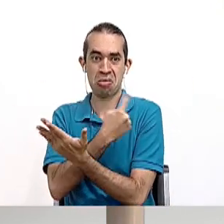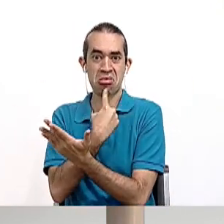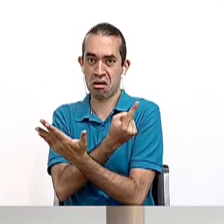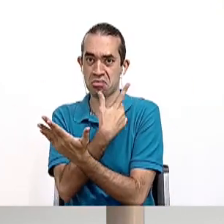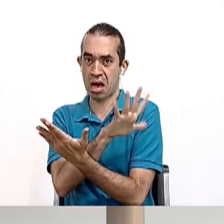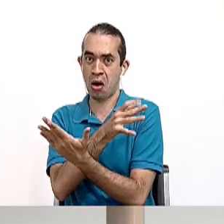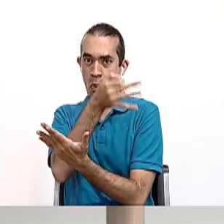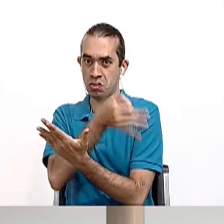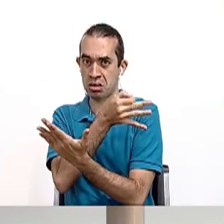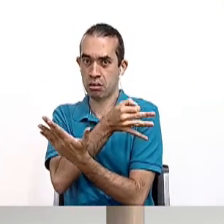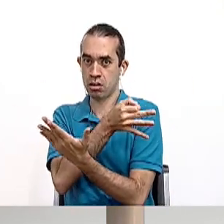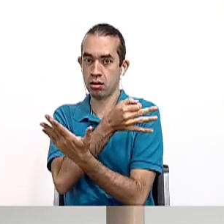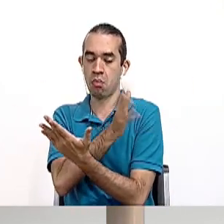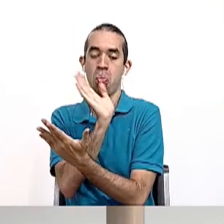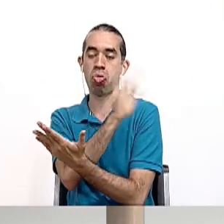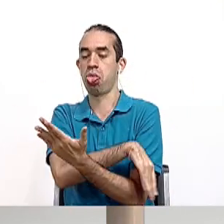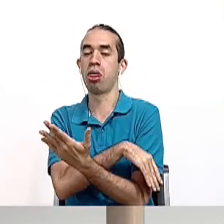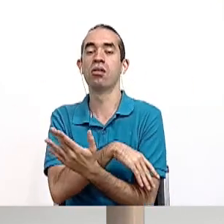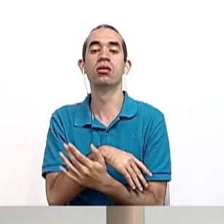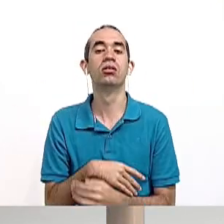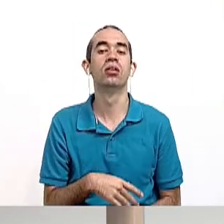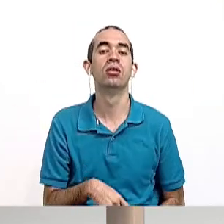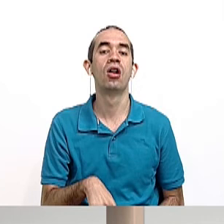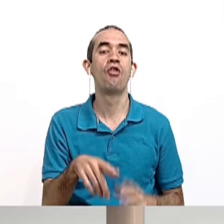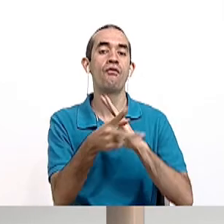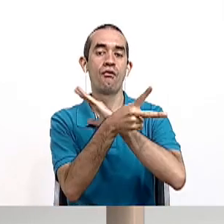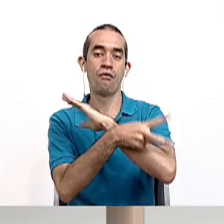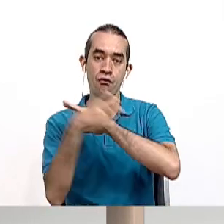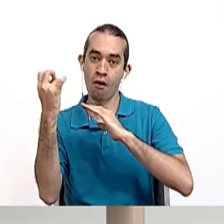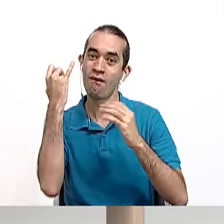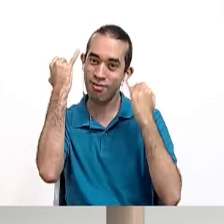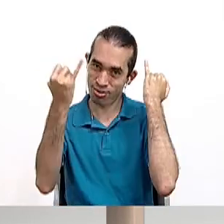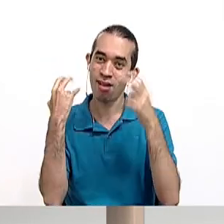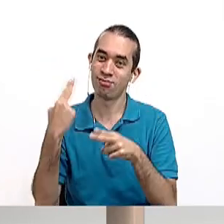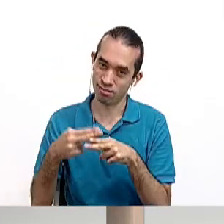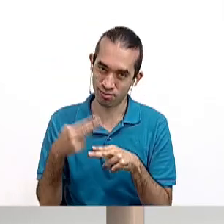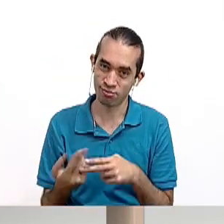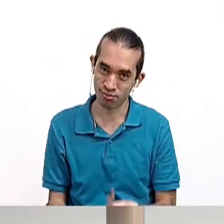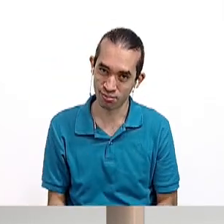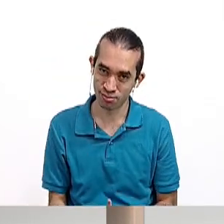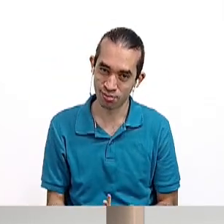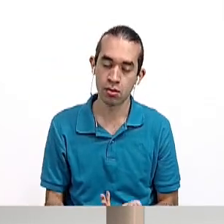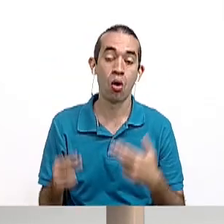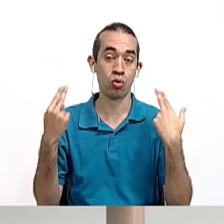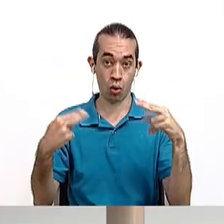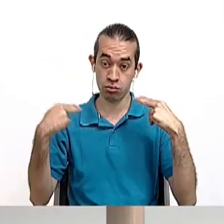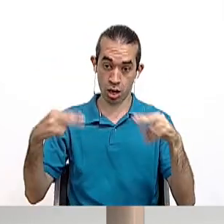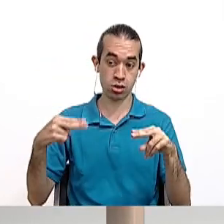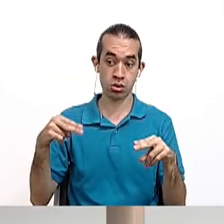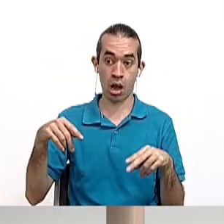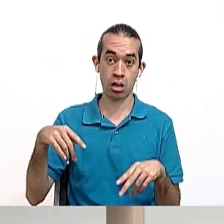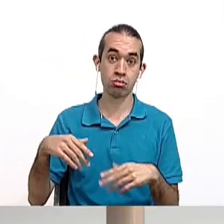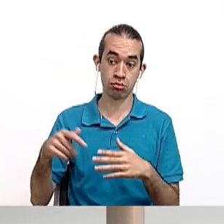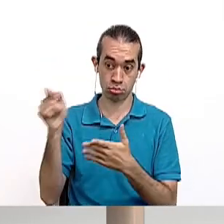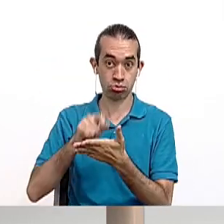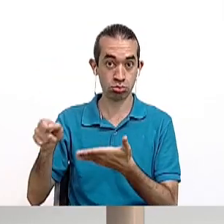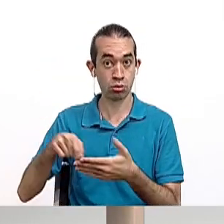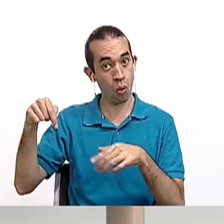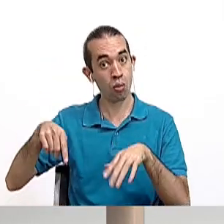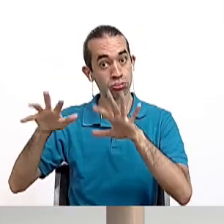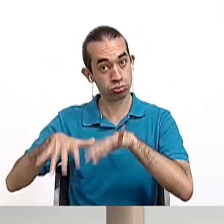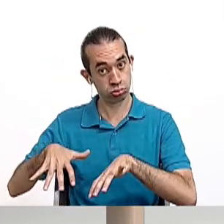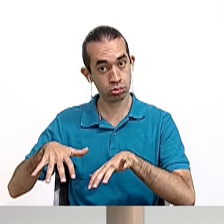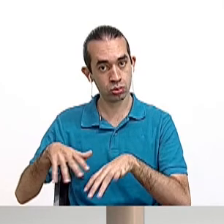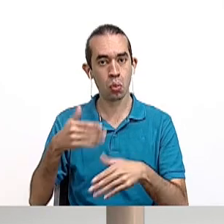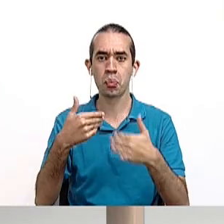podríamos incurrir en un plagio. Y eso hay que evitarlo, tanto en las noticias que ustedes van a redactar hoy, como en cualquier informe o texto